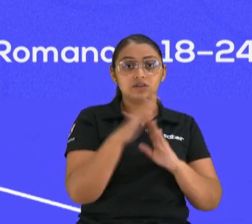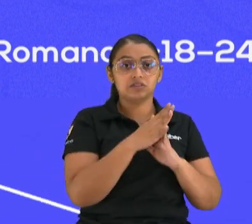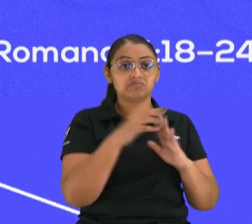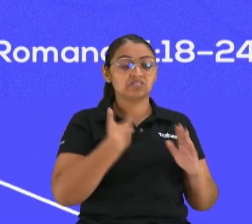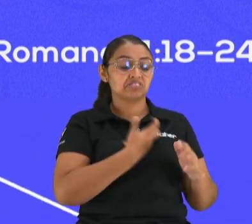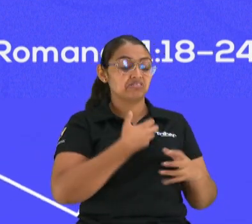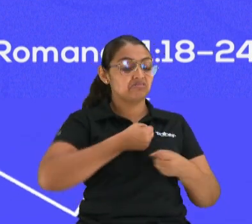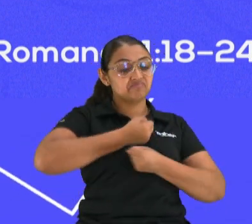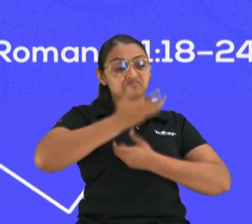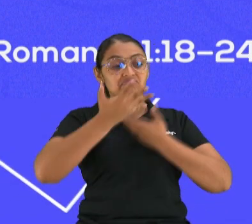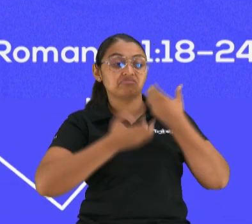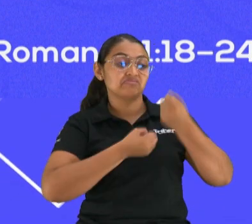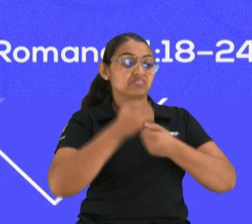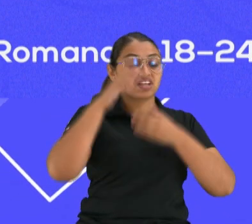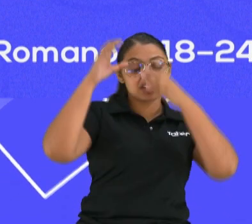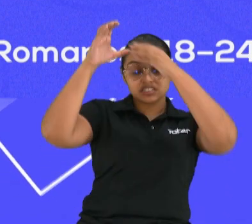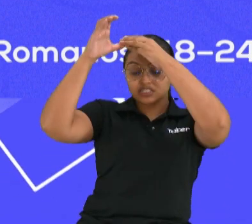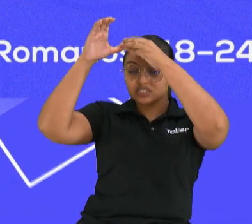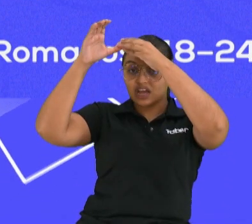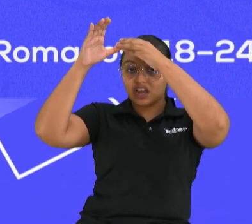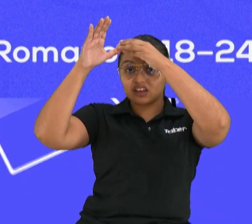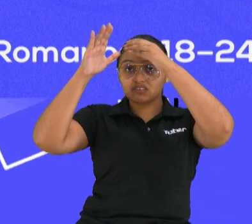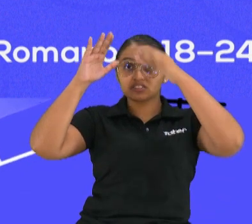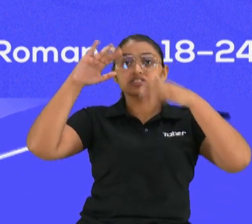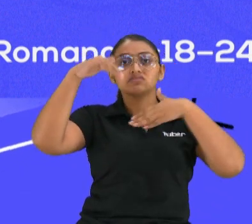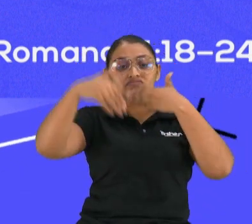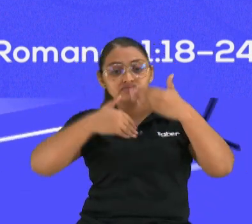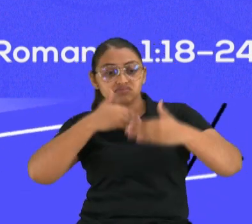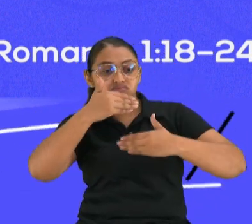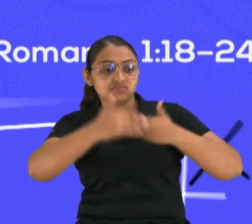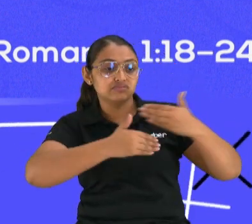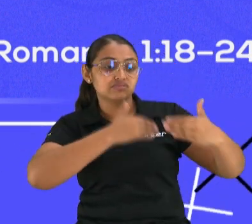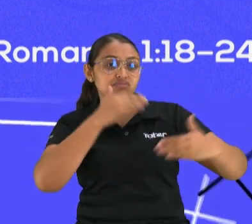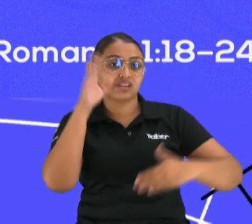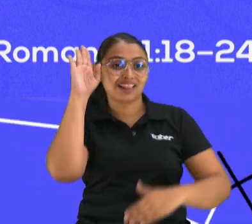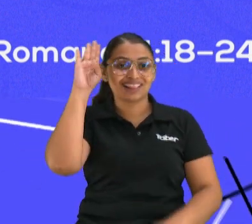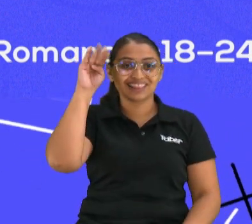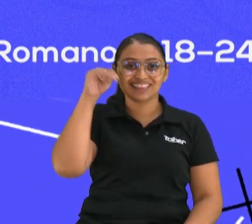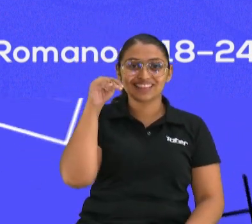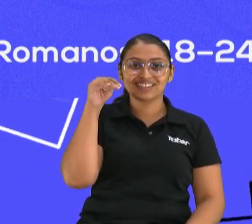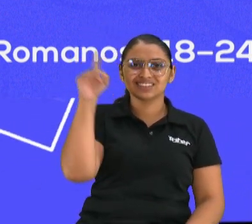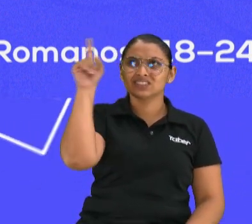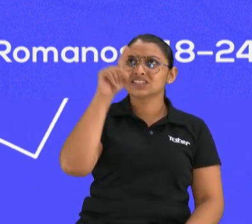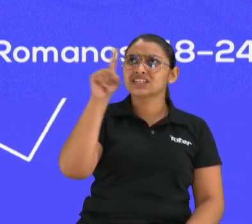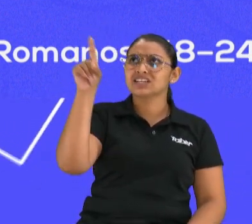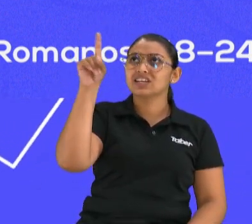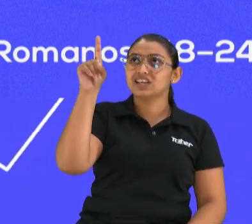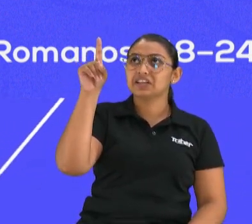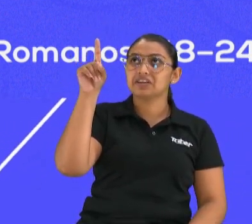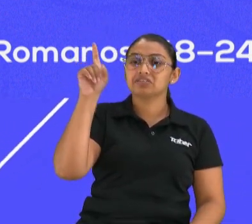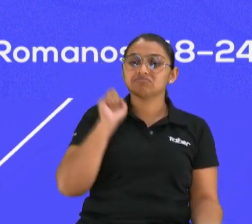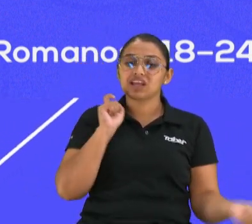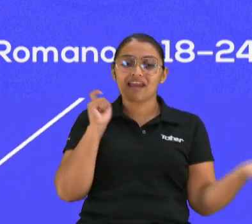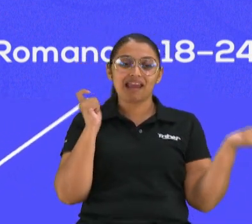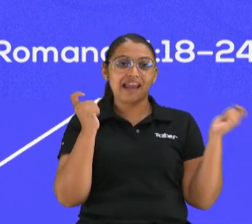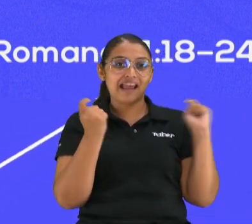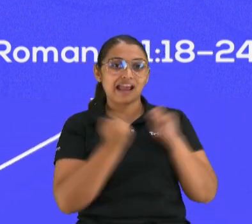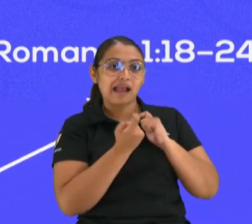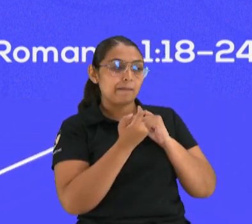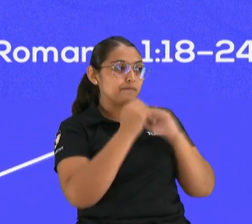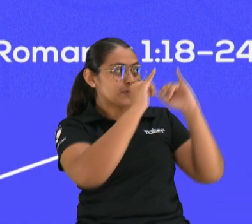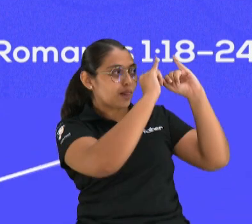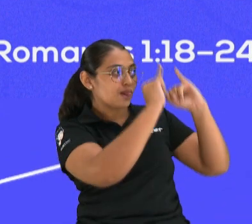se hicieron necios y cambiaron la gloria del Dios incorruptible en semejanza de imagen de hombre corruptible